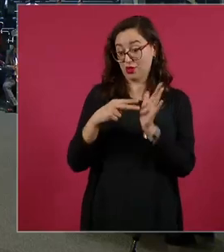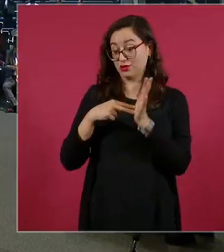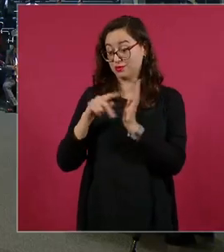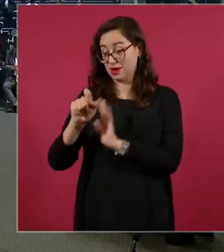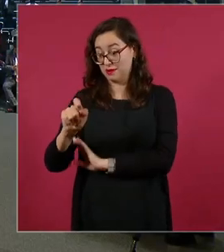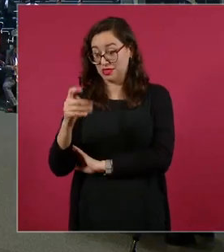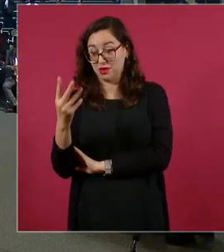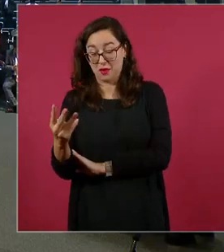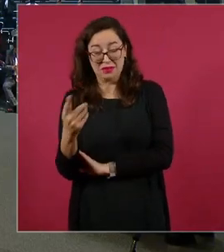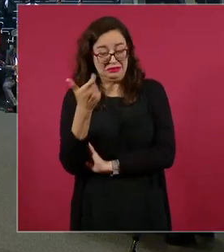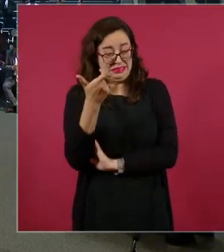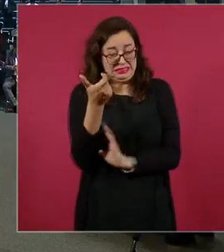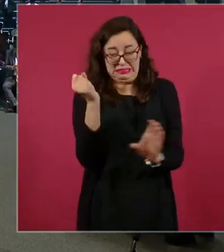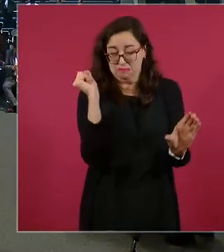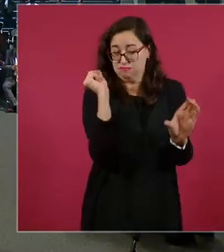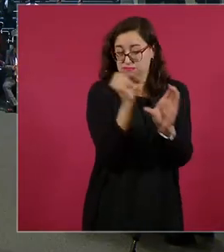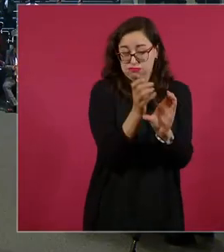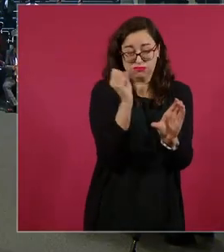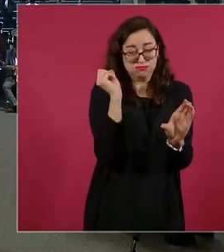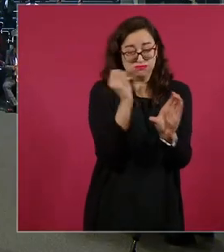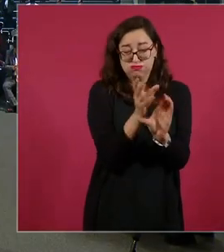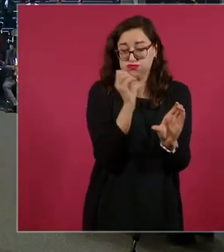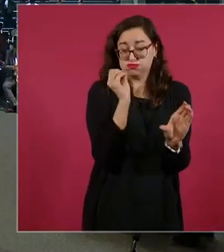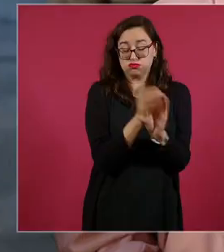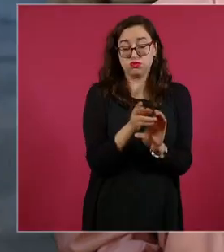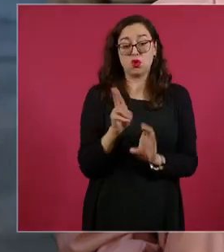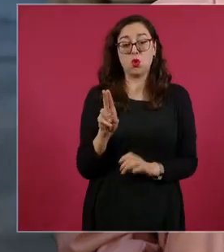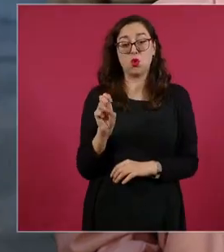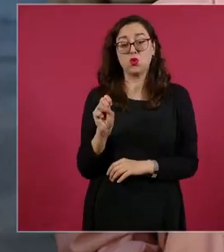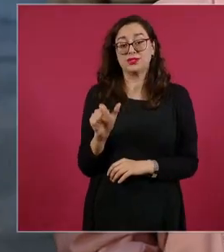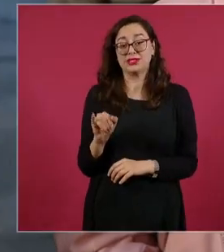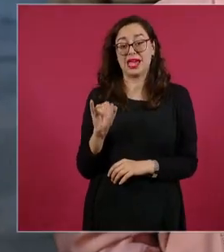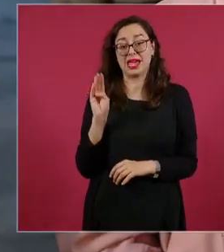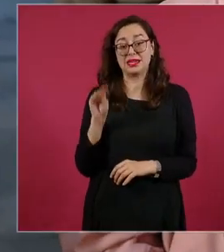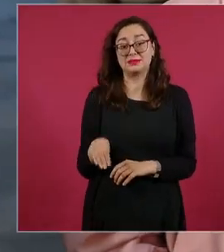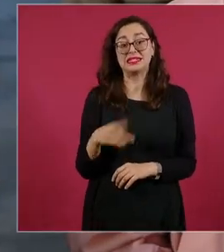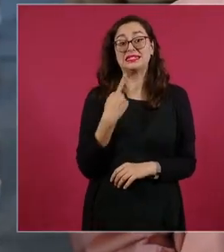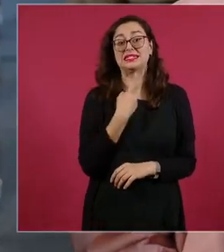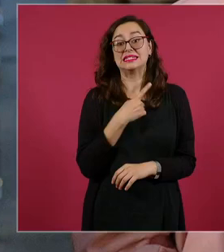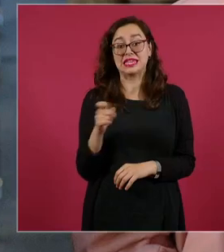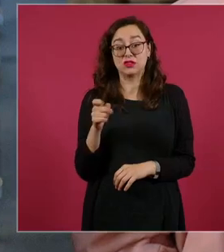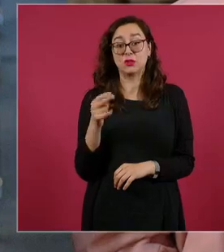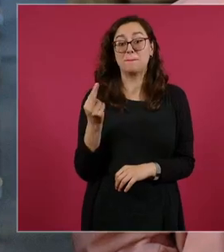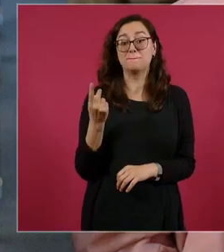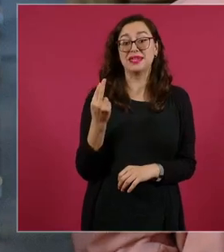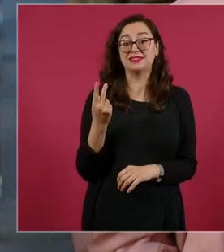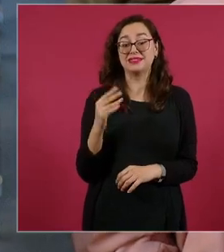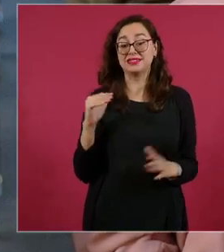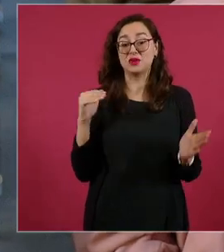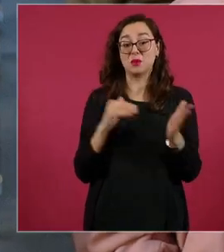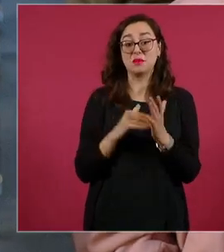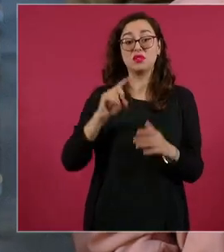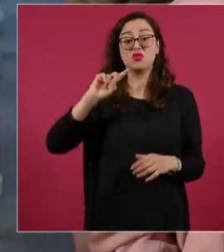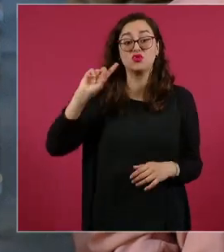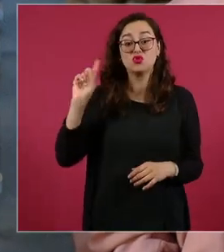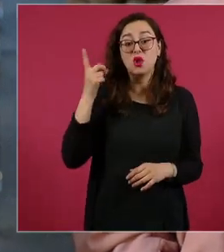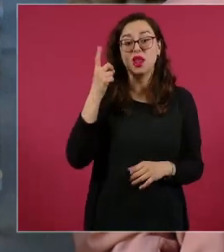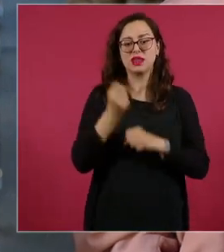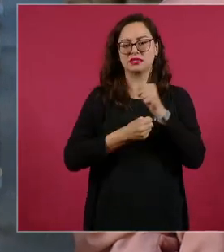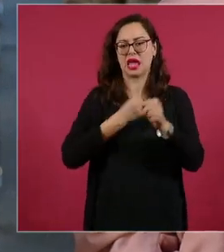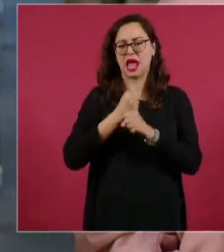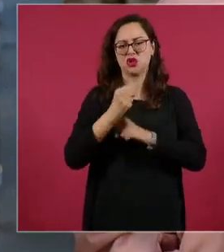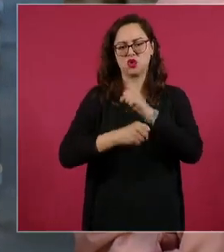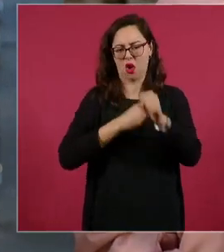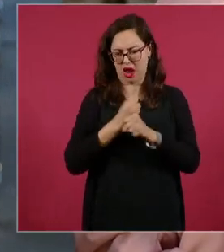Le entregaba La USAID Algo Así Como 125 Mil Dólares Anuales Para Operaciones Diversas Pero